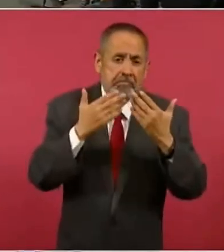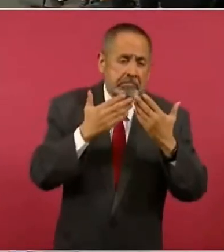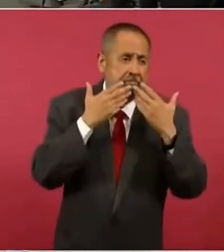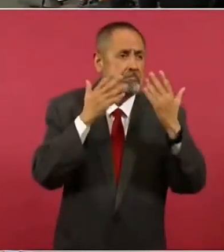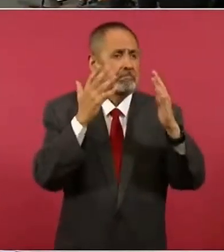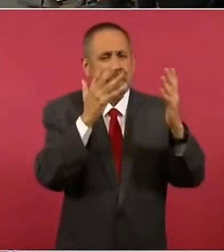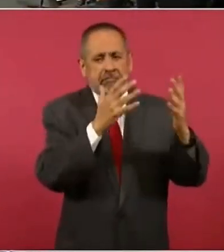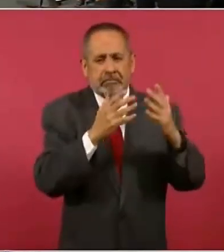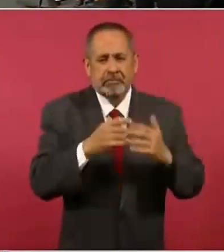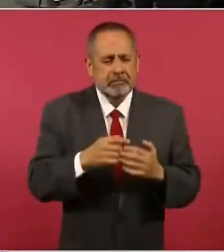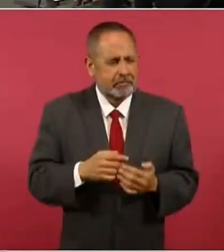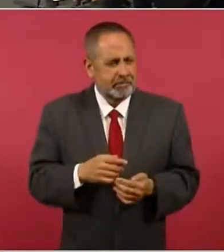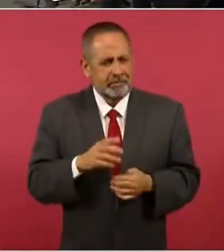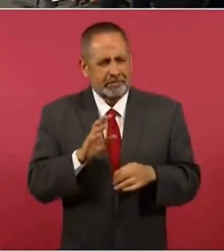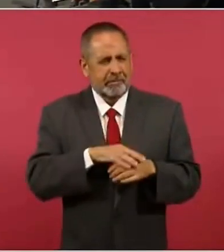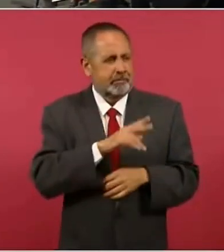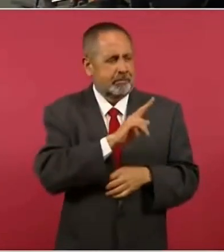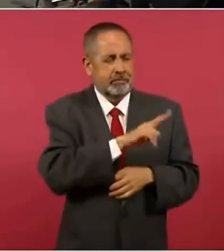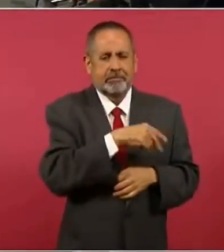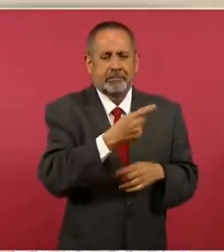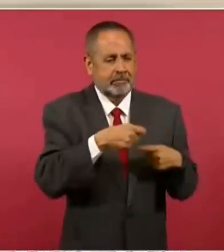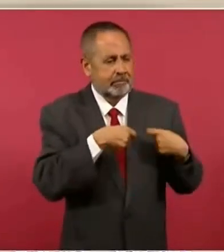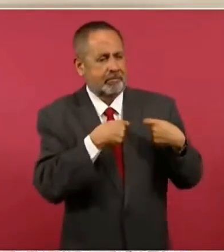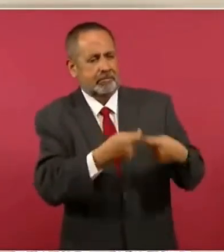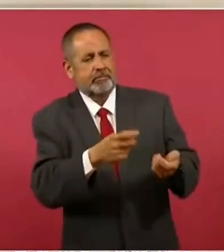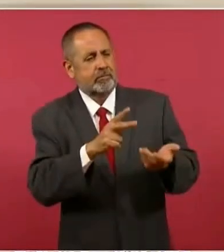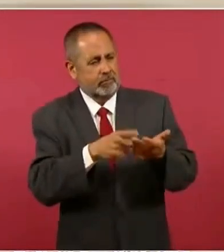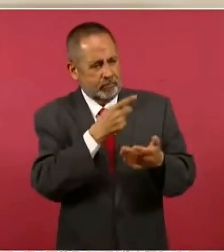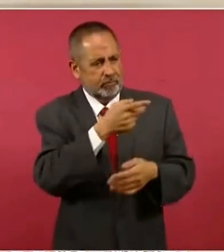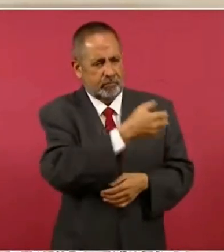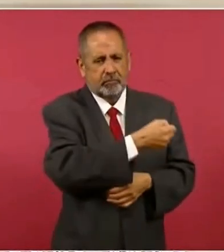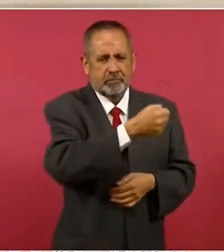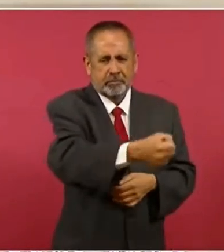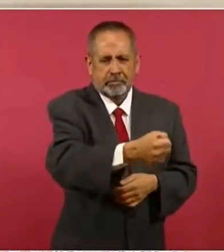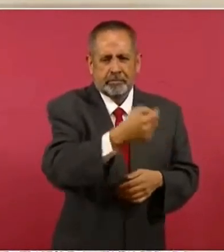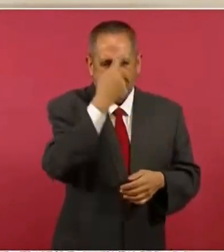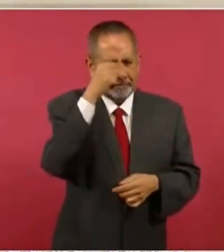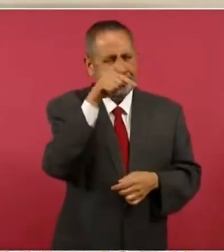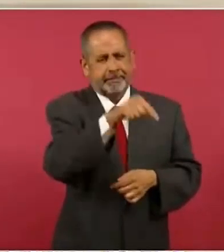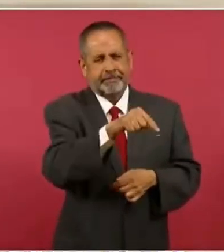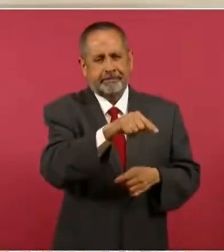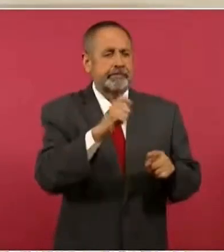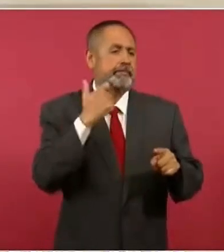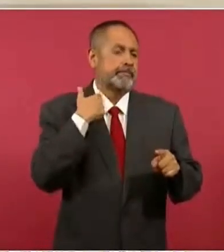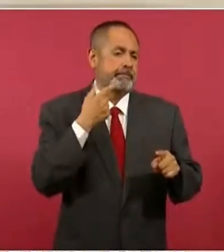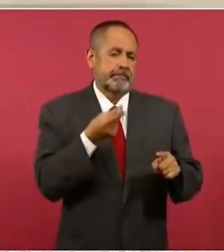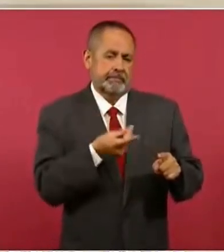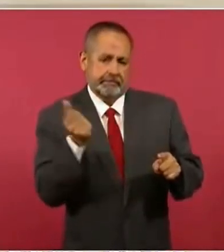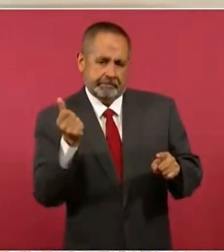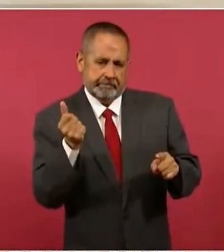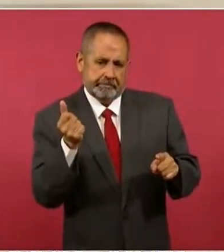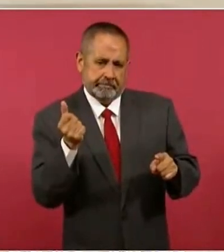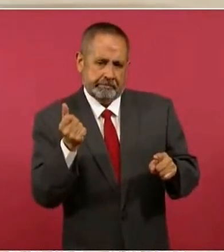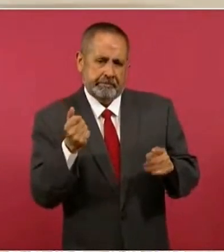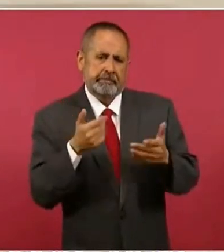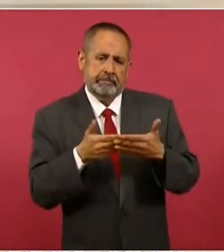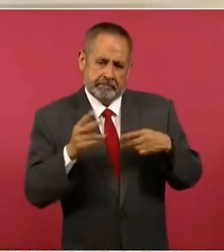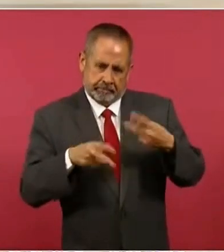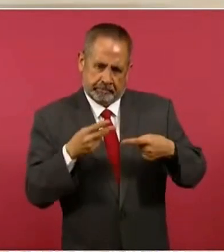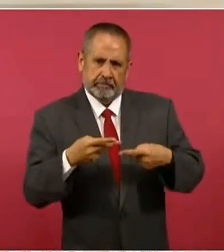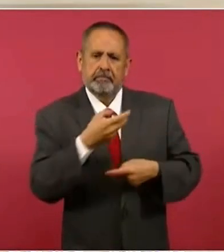porque le habían devuelto el cargo a un integrante del